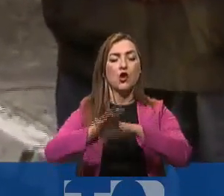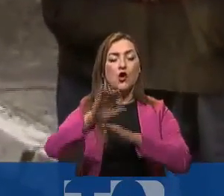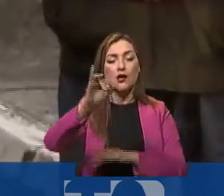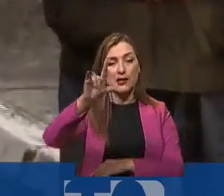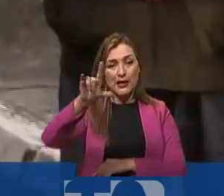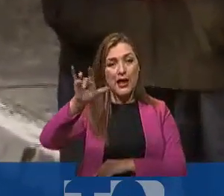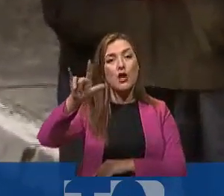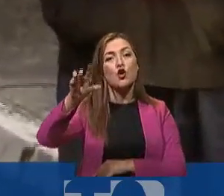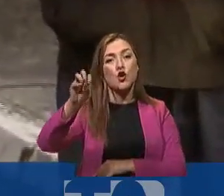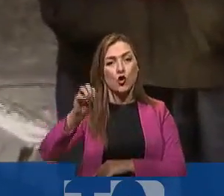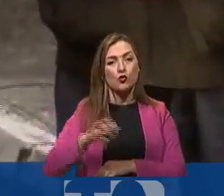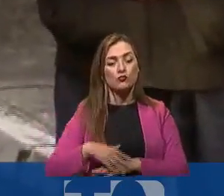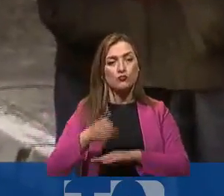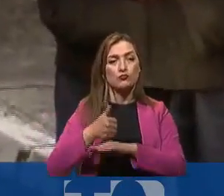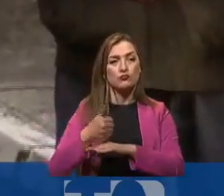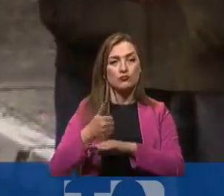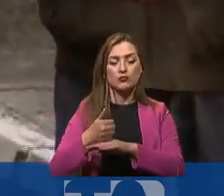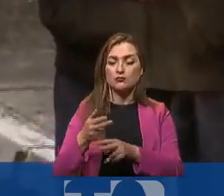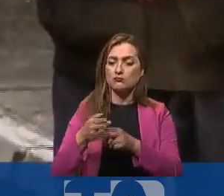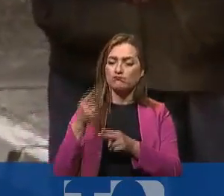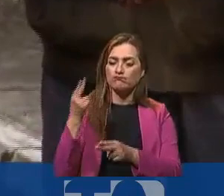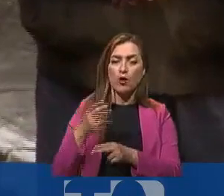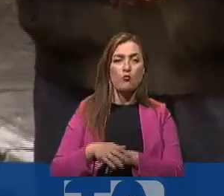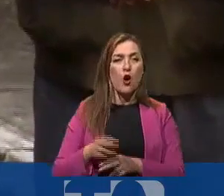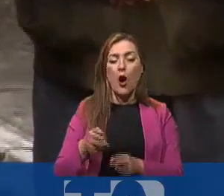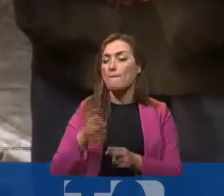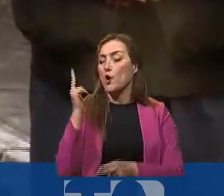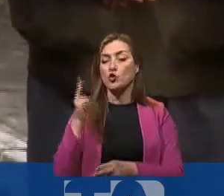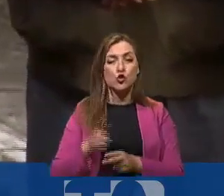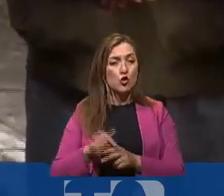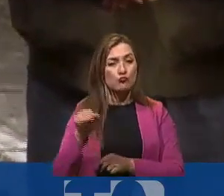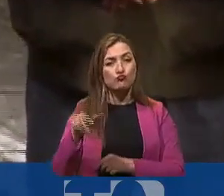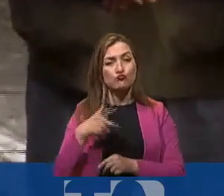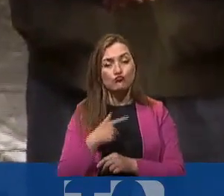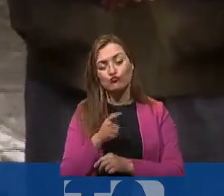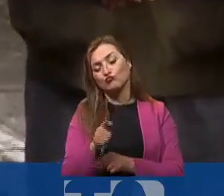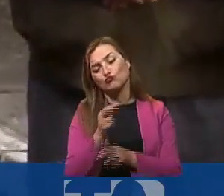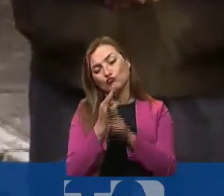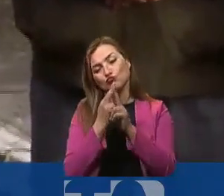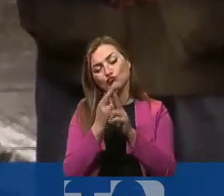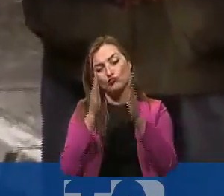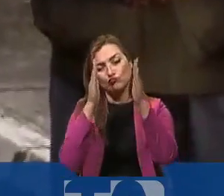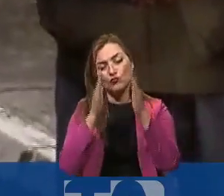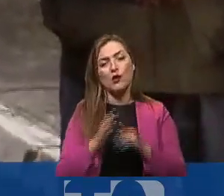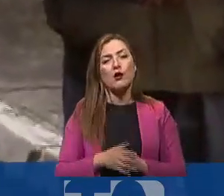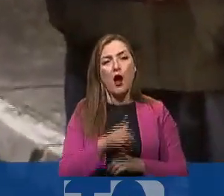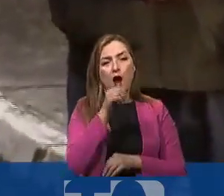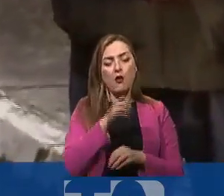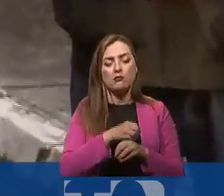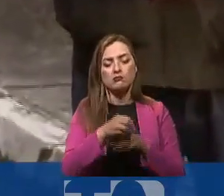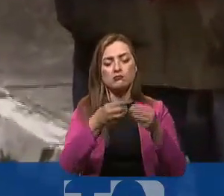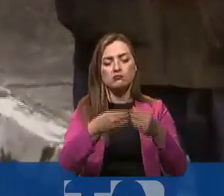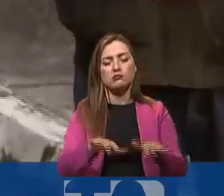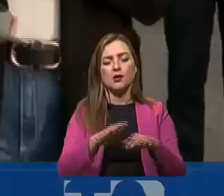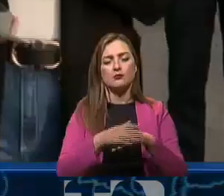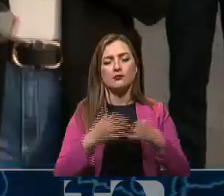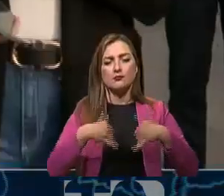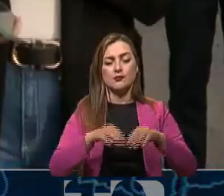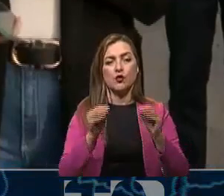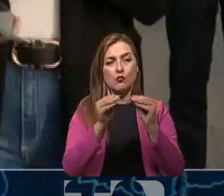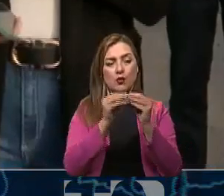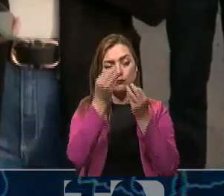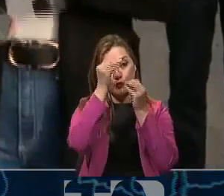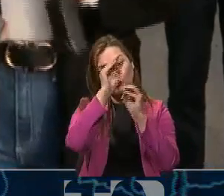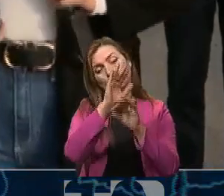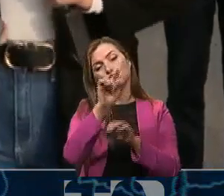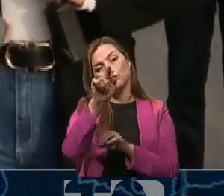aquí un llamado a las autoridades para que den una pronta respuesta porque vemos que se está desperdiciando muchísima agua. Esta es la información que les tenemos. Volvemos con ustedes,